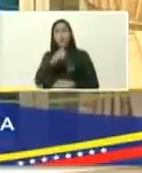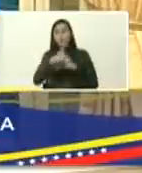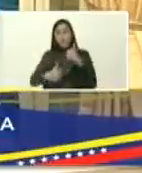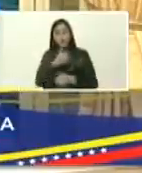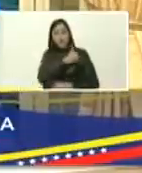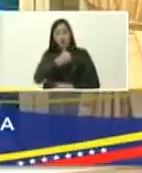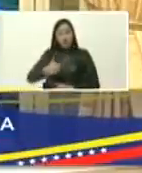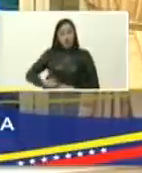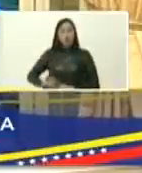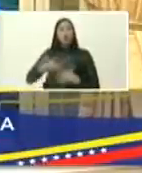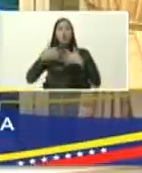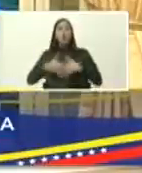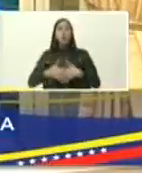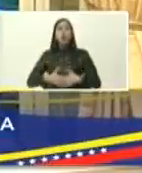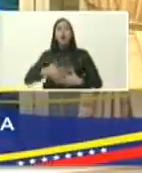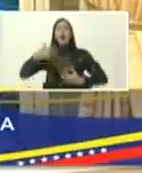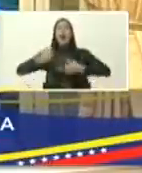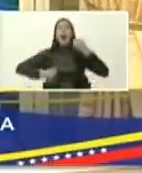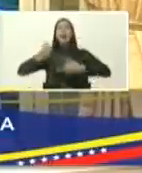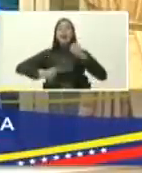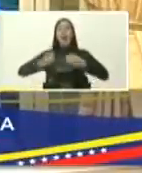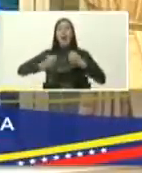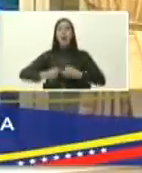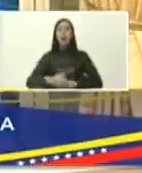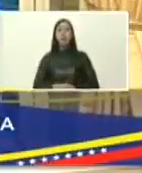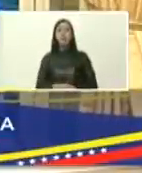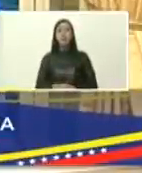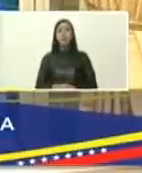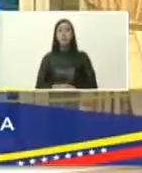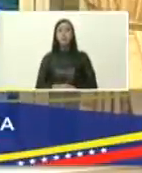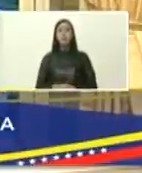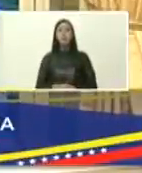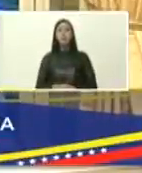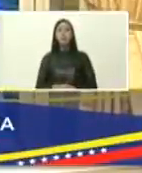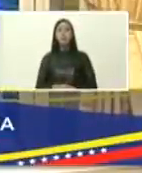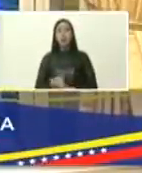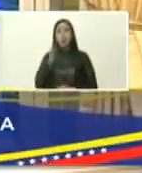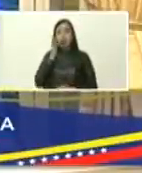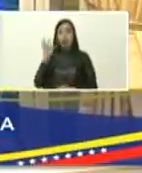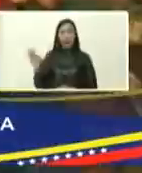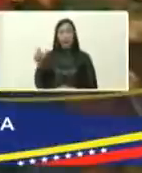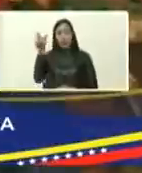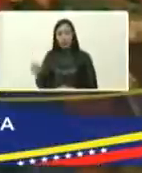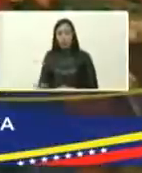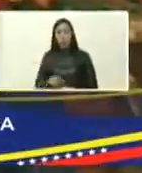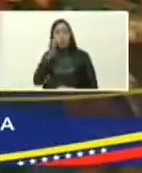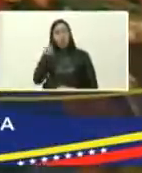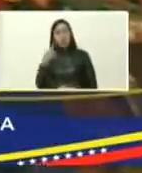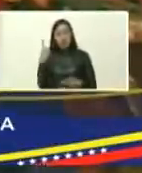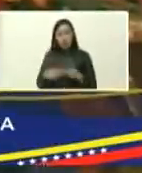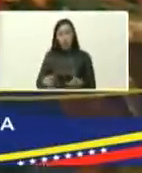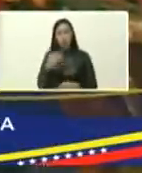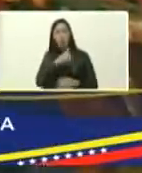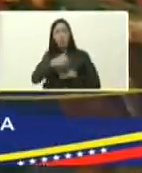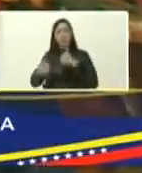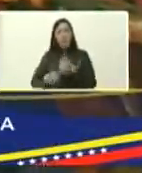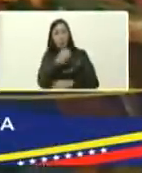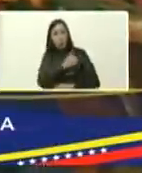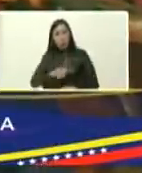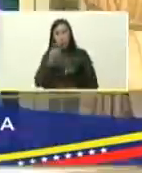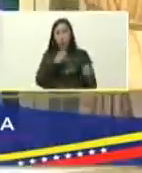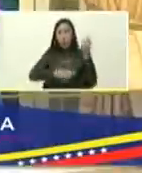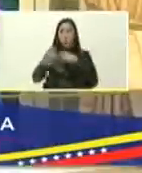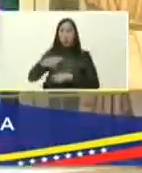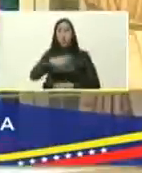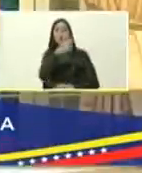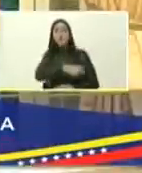vicepresidente de las industrias lácteas, Benvenuti, Fernando Escobar, vicepresidente de la Asociación de Productores